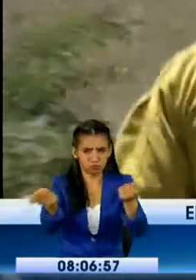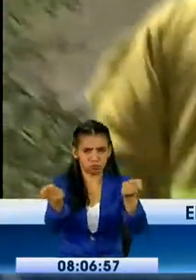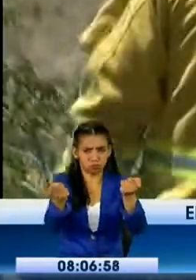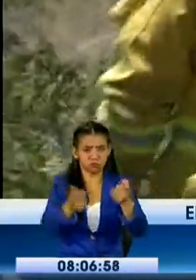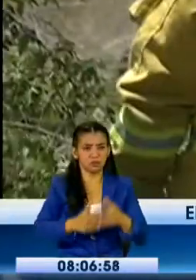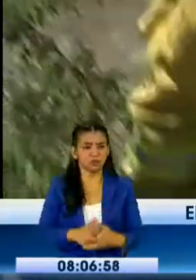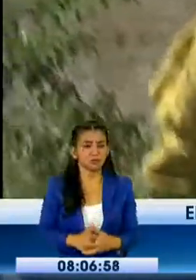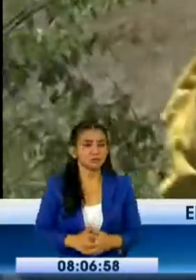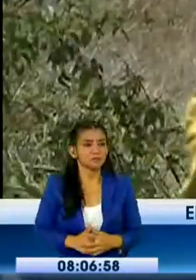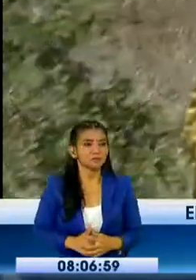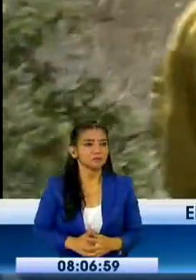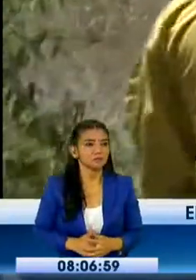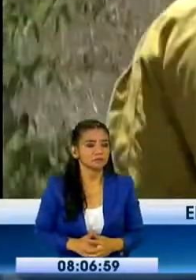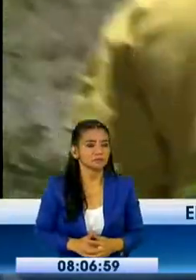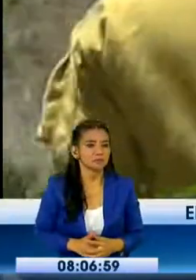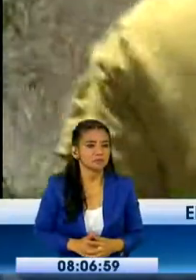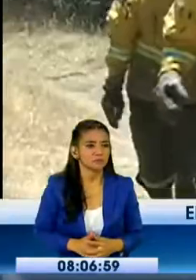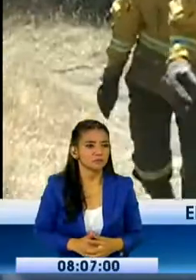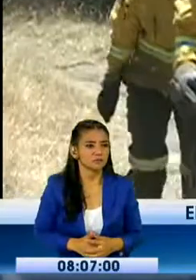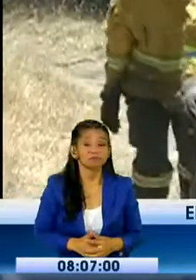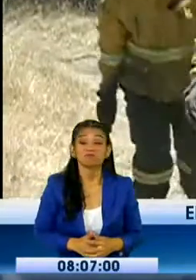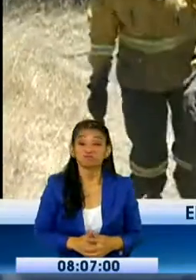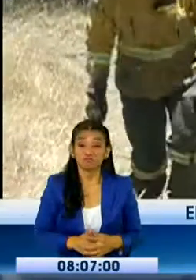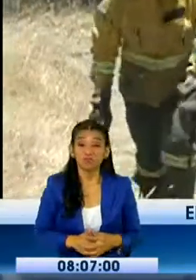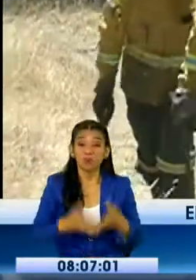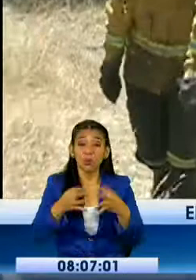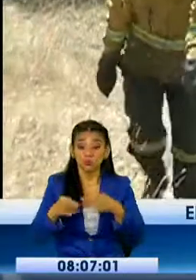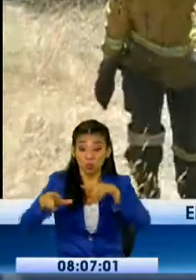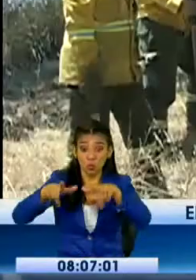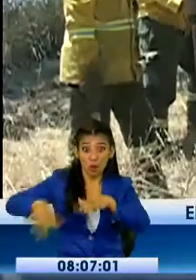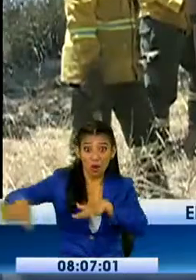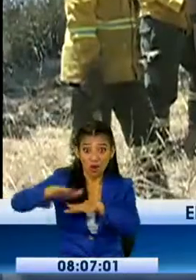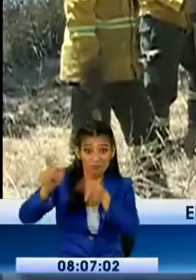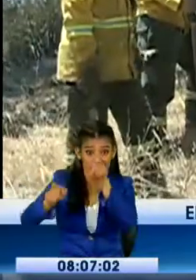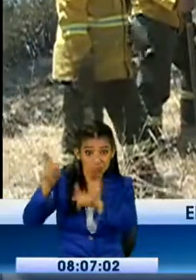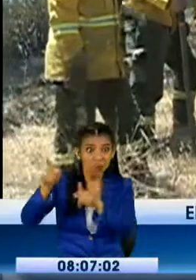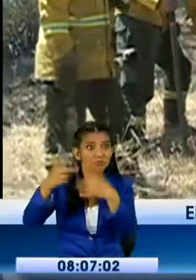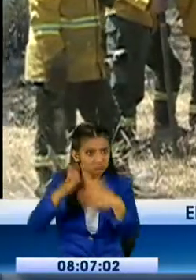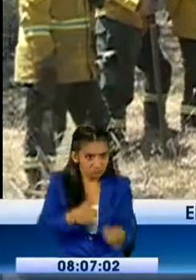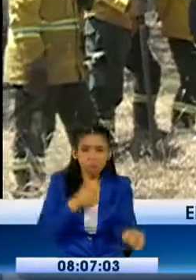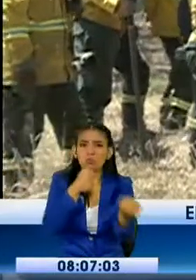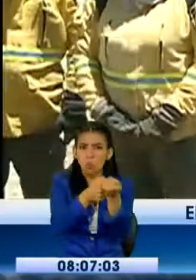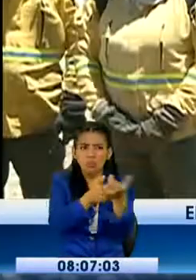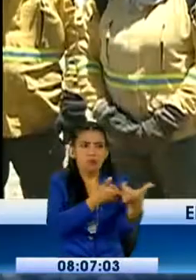20 flancos están quemando. Los moradores del sector colaboraban con los casacas